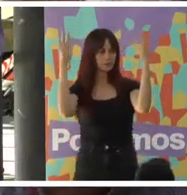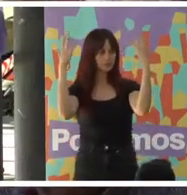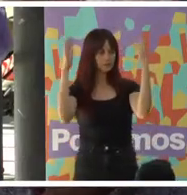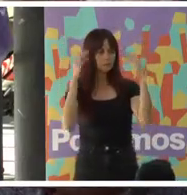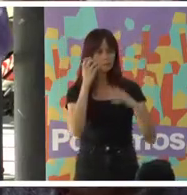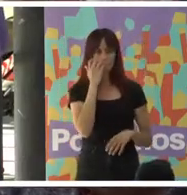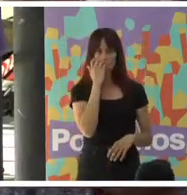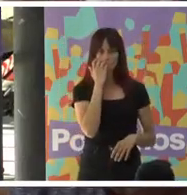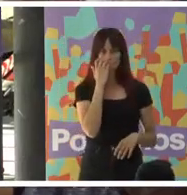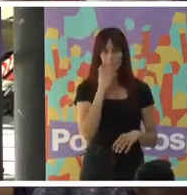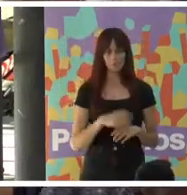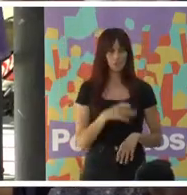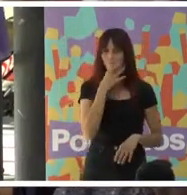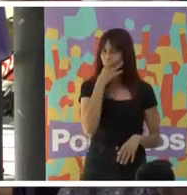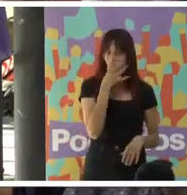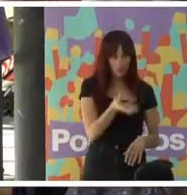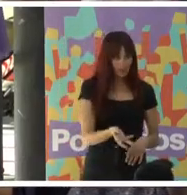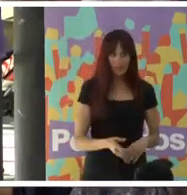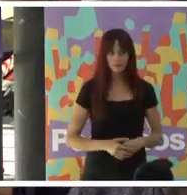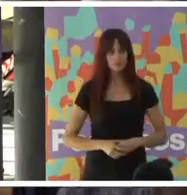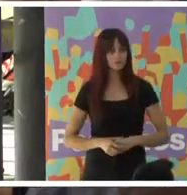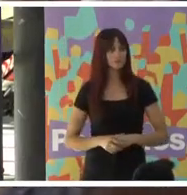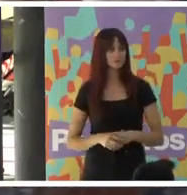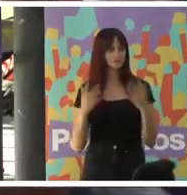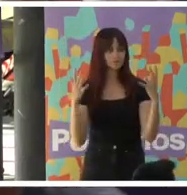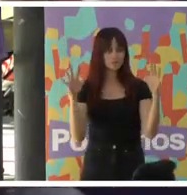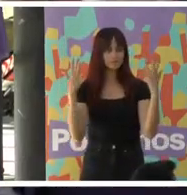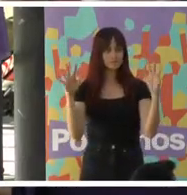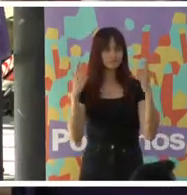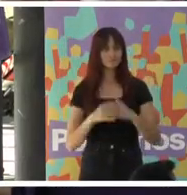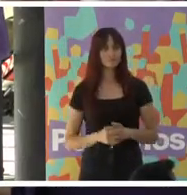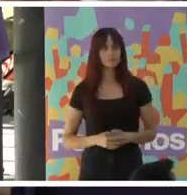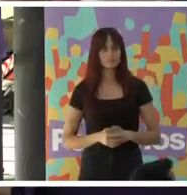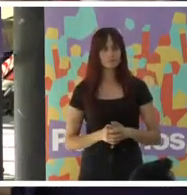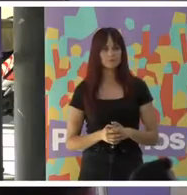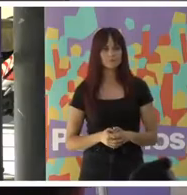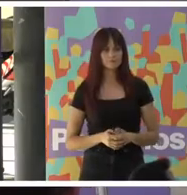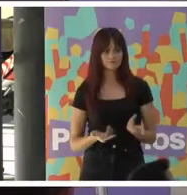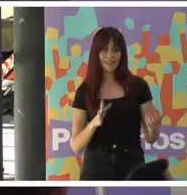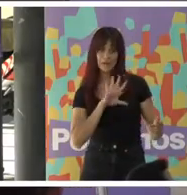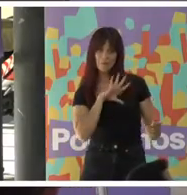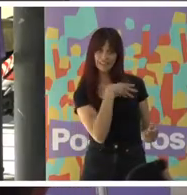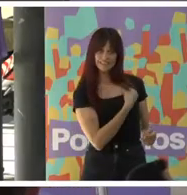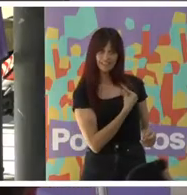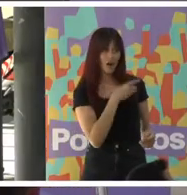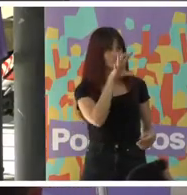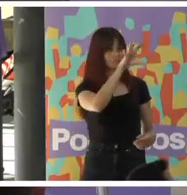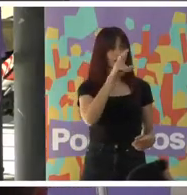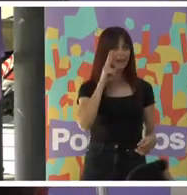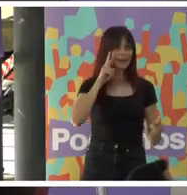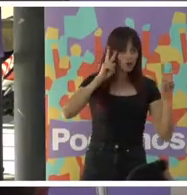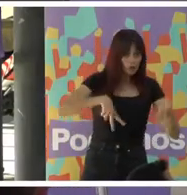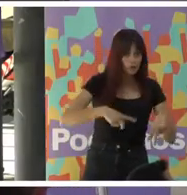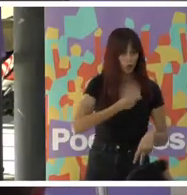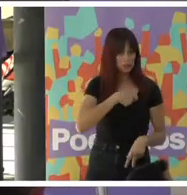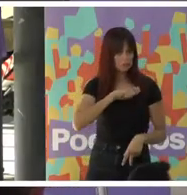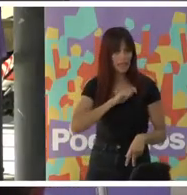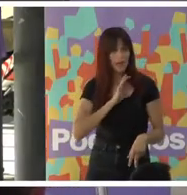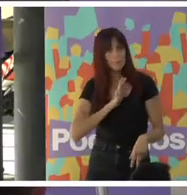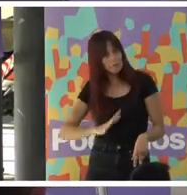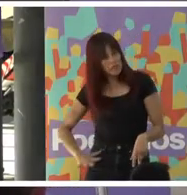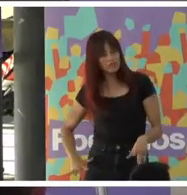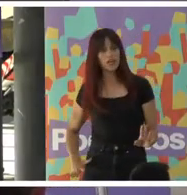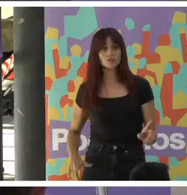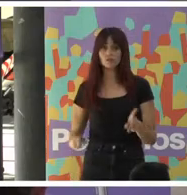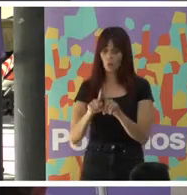Y es una vergüenza que mientras se reconoce a Palestina, España permita que por